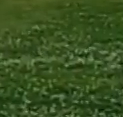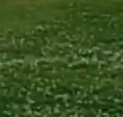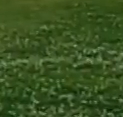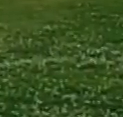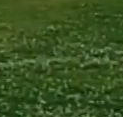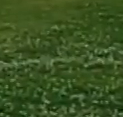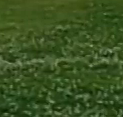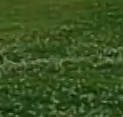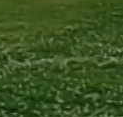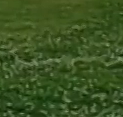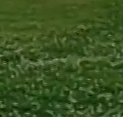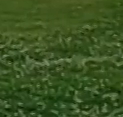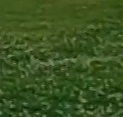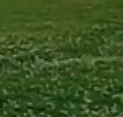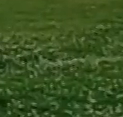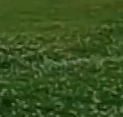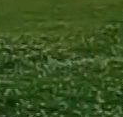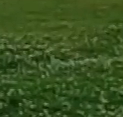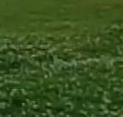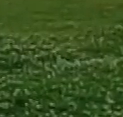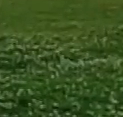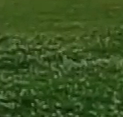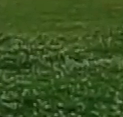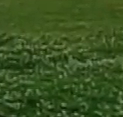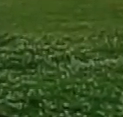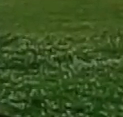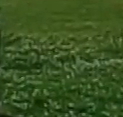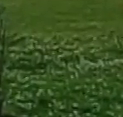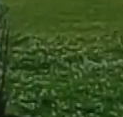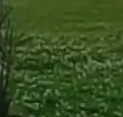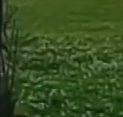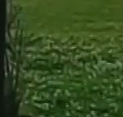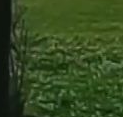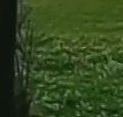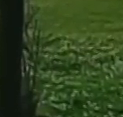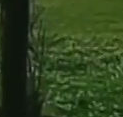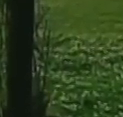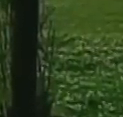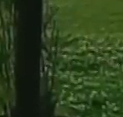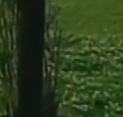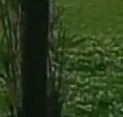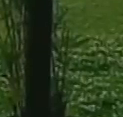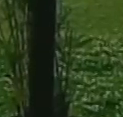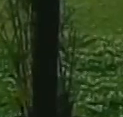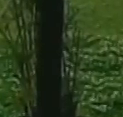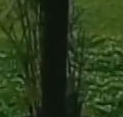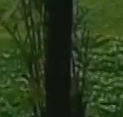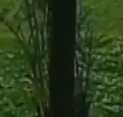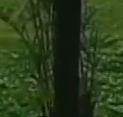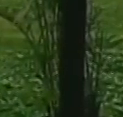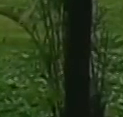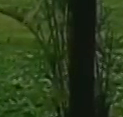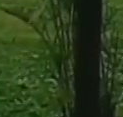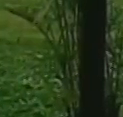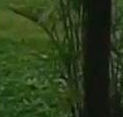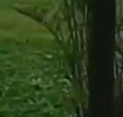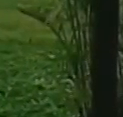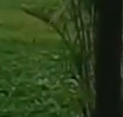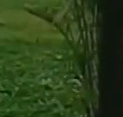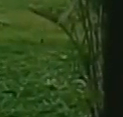que vienen haciendo vida en todo el eje de la Gran Caracas. Justamente conversa con